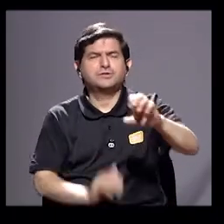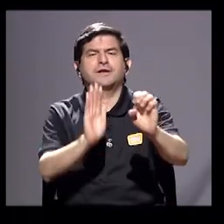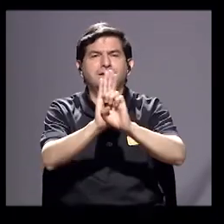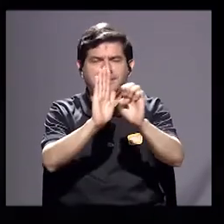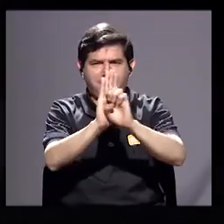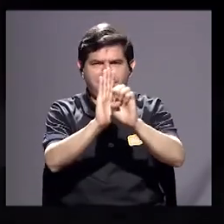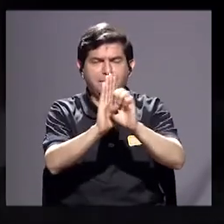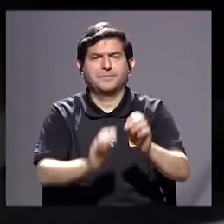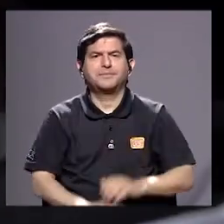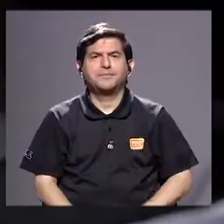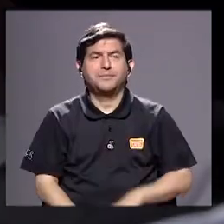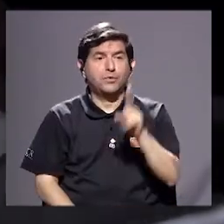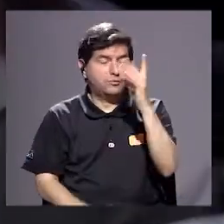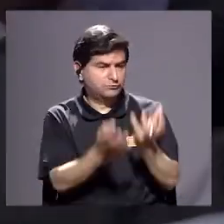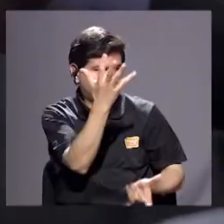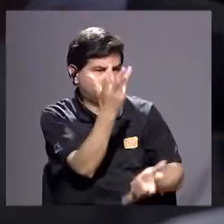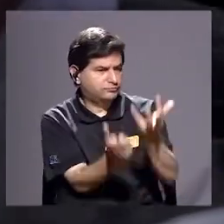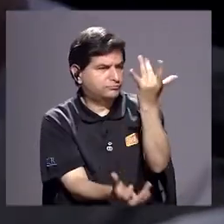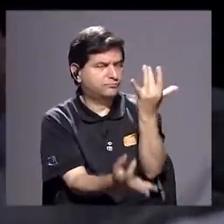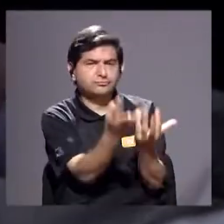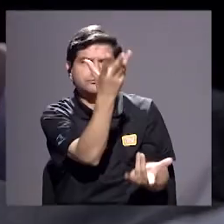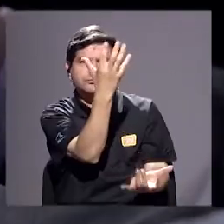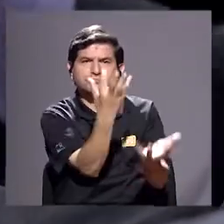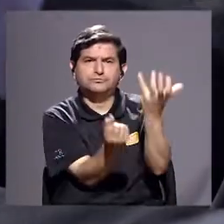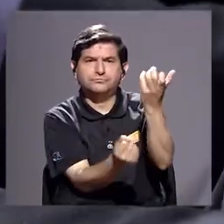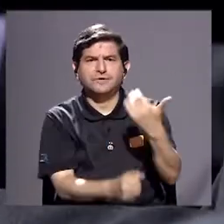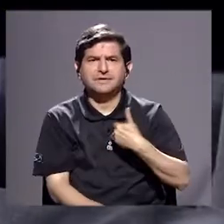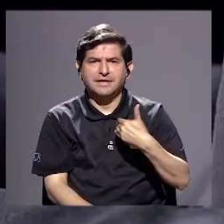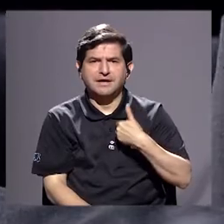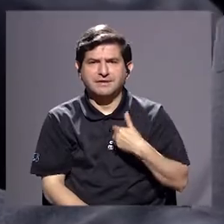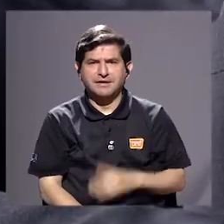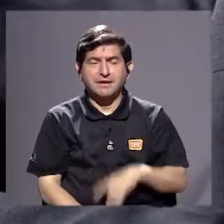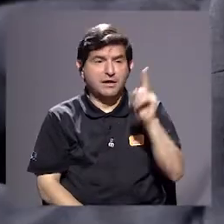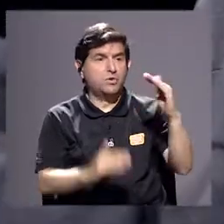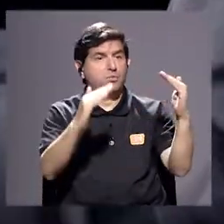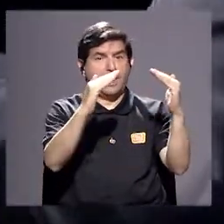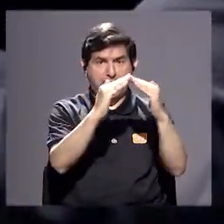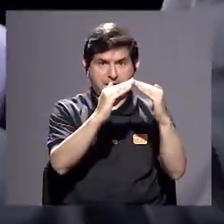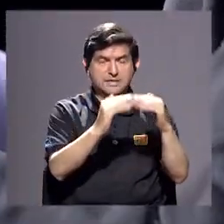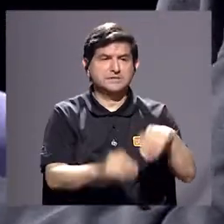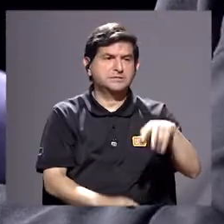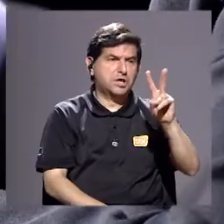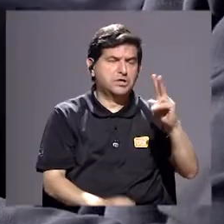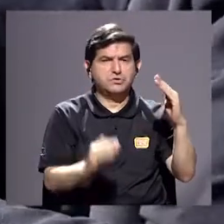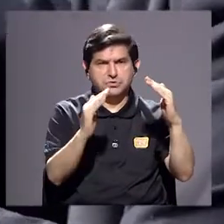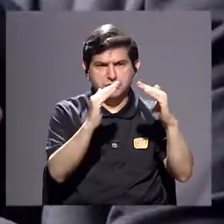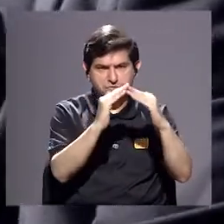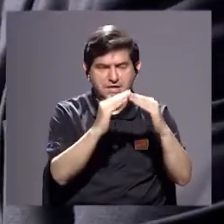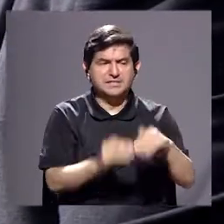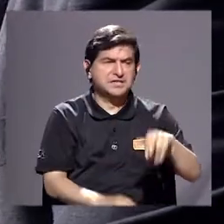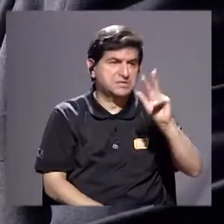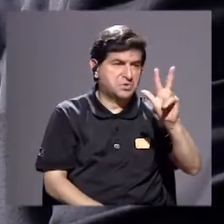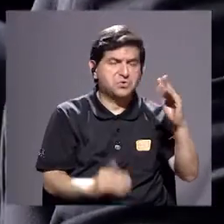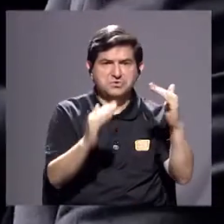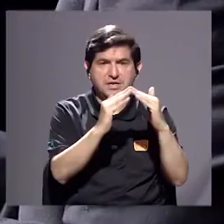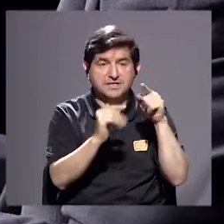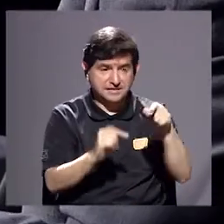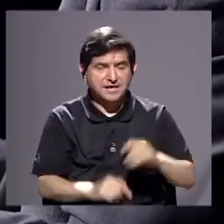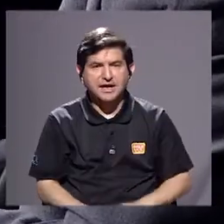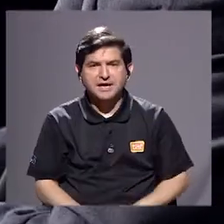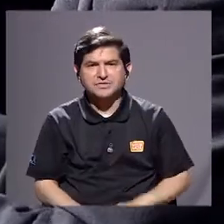caso el caso de un incendio tenemos un incendio en una casa en dos casas en tres casas de ese incendio tiene un entorno